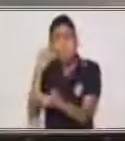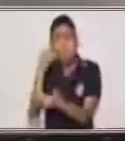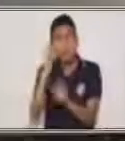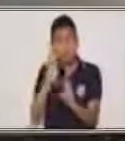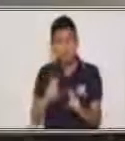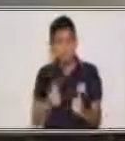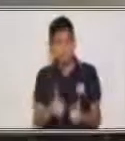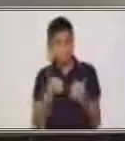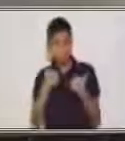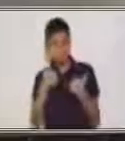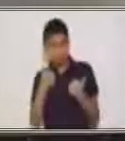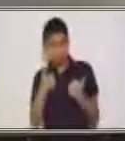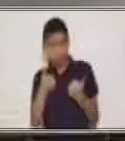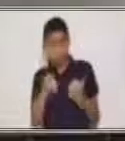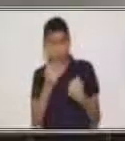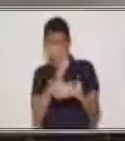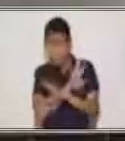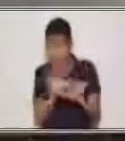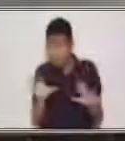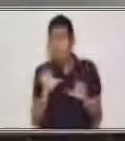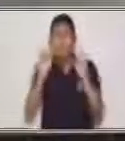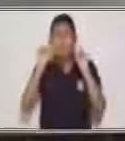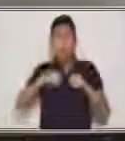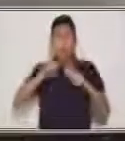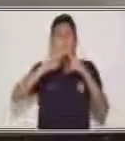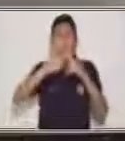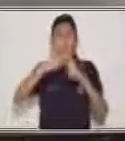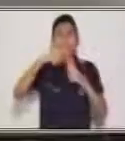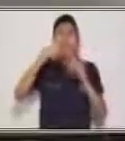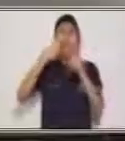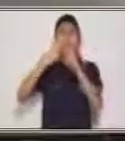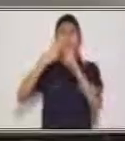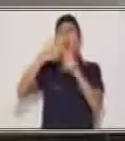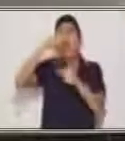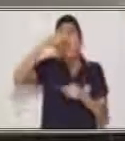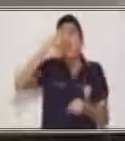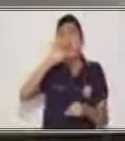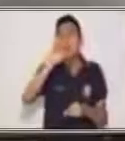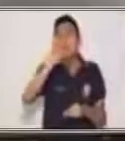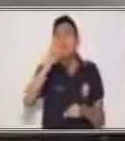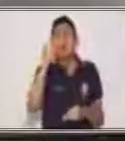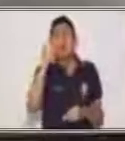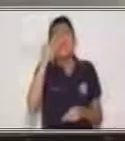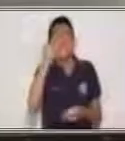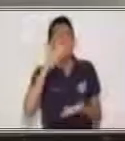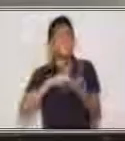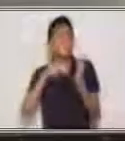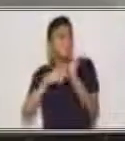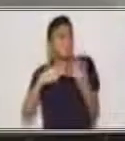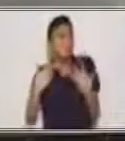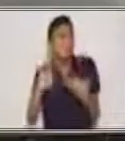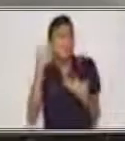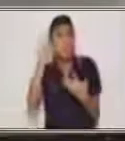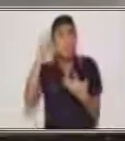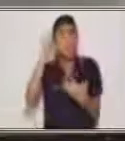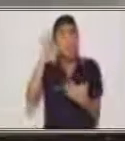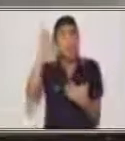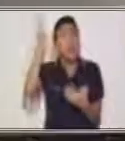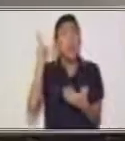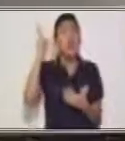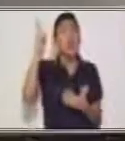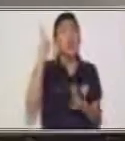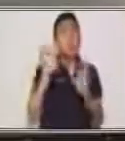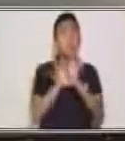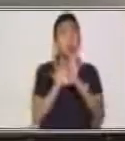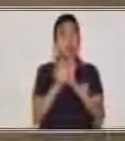un experimento ya puedo hacer una teoría. ¿Qué es una teoría? Es una conclusión que sea lógica, porque si yo doy